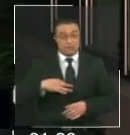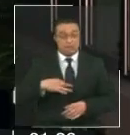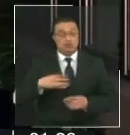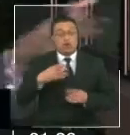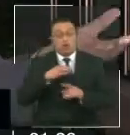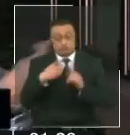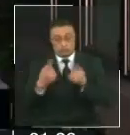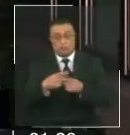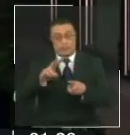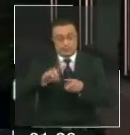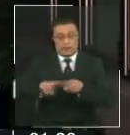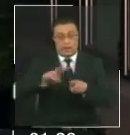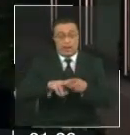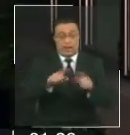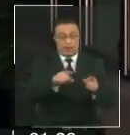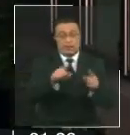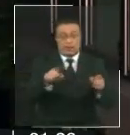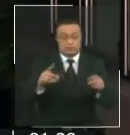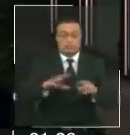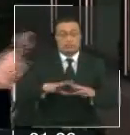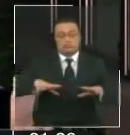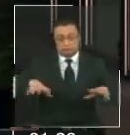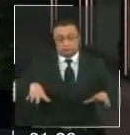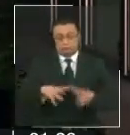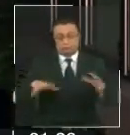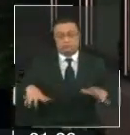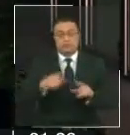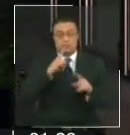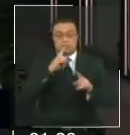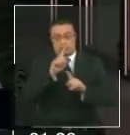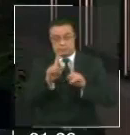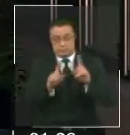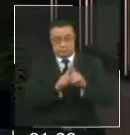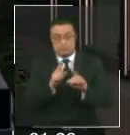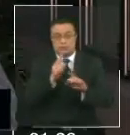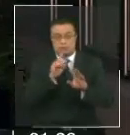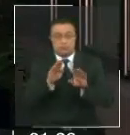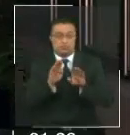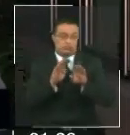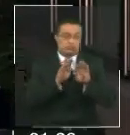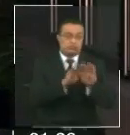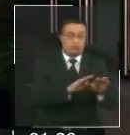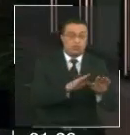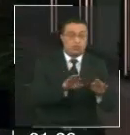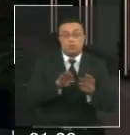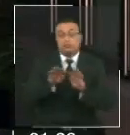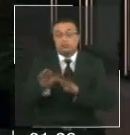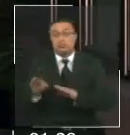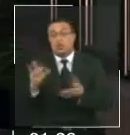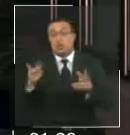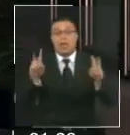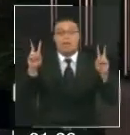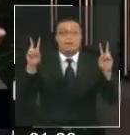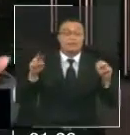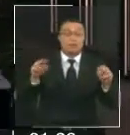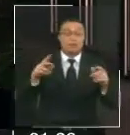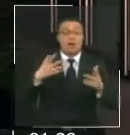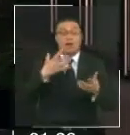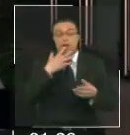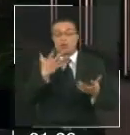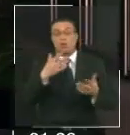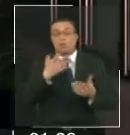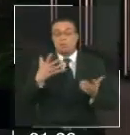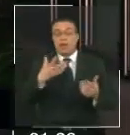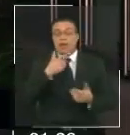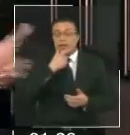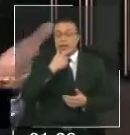ministras hacen, yo lo hacía en mi momento, un esfuerzo por persuadir, por inclinar la balanza hacia los temas o la perspectiva que a uno